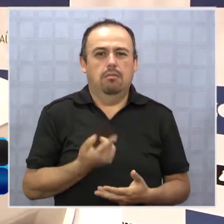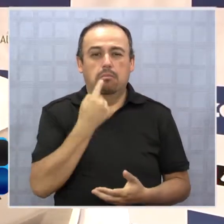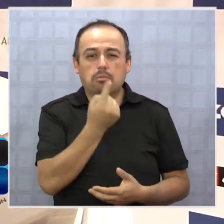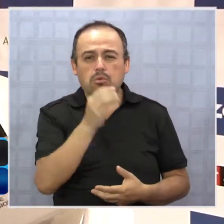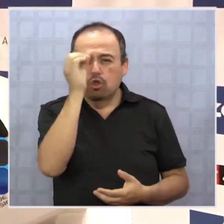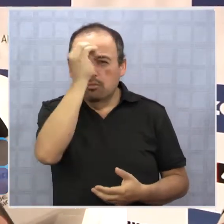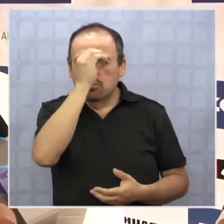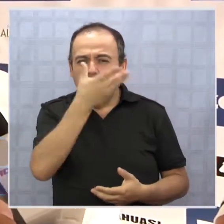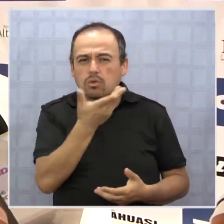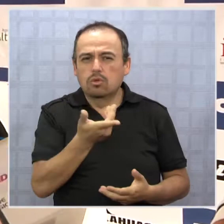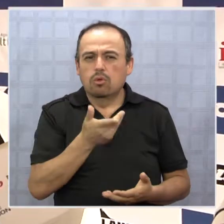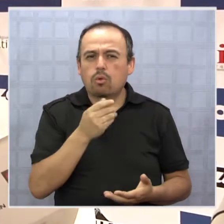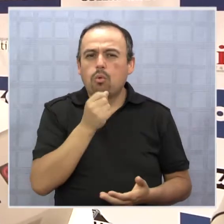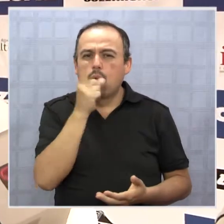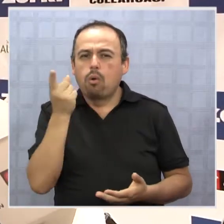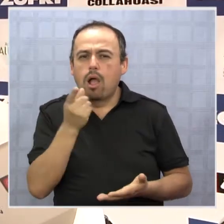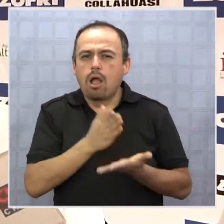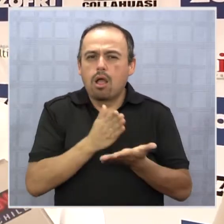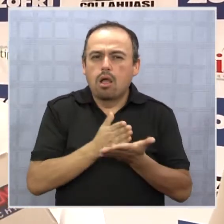quedó.